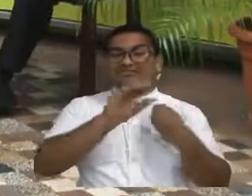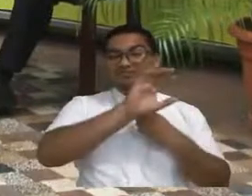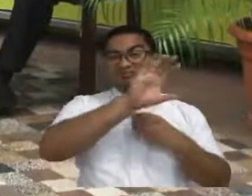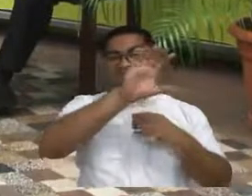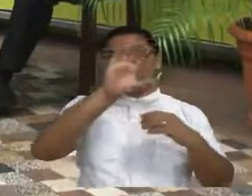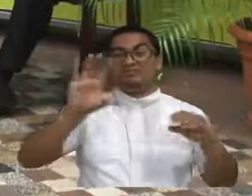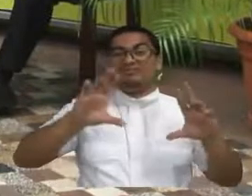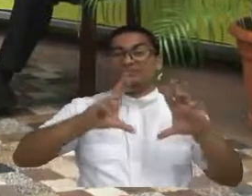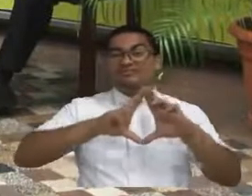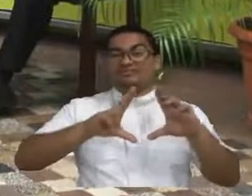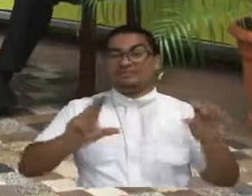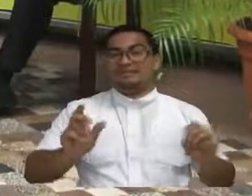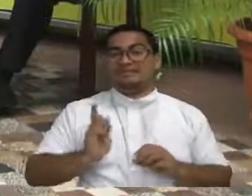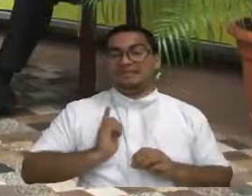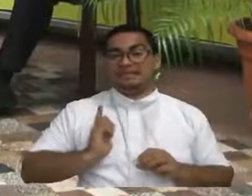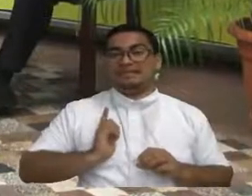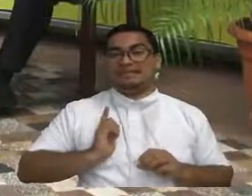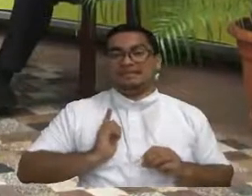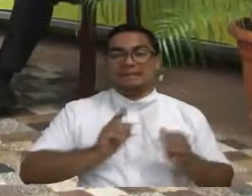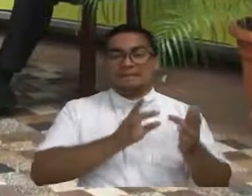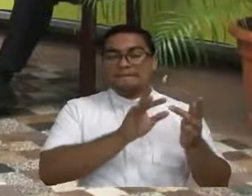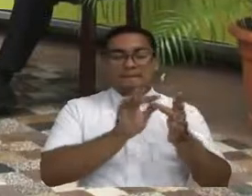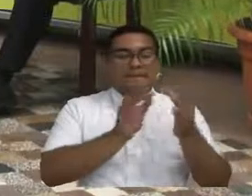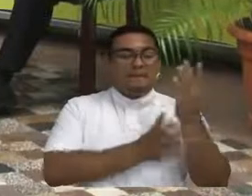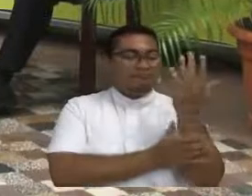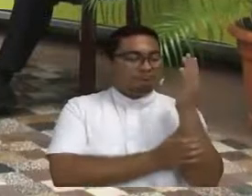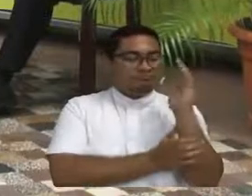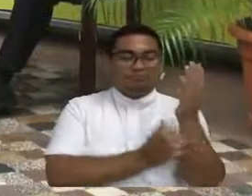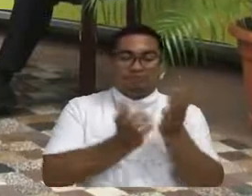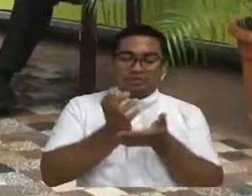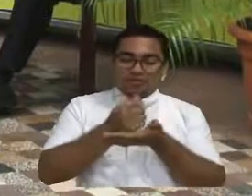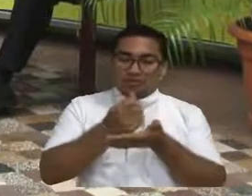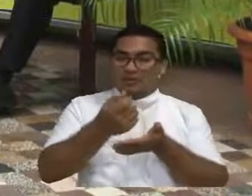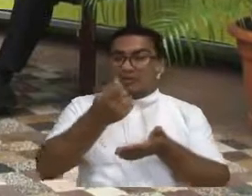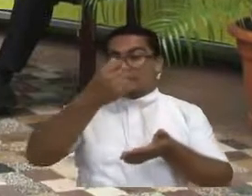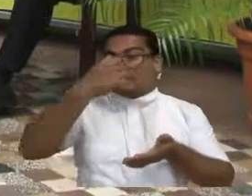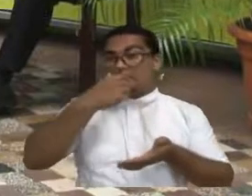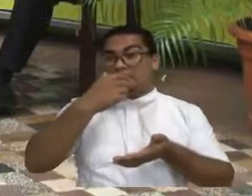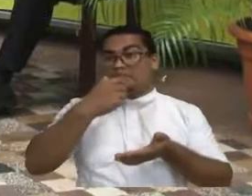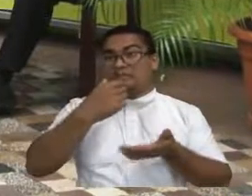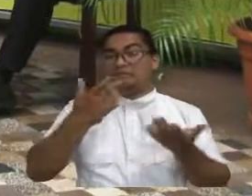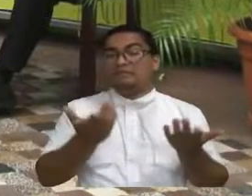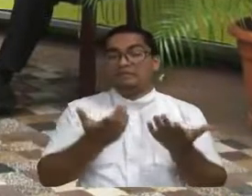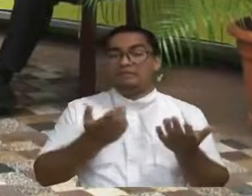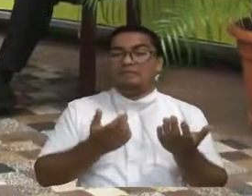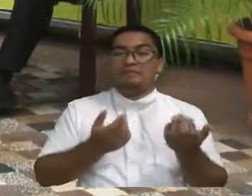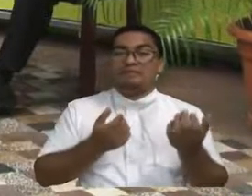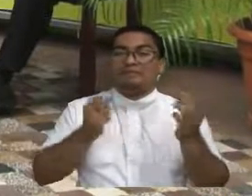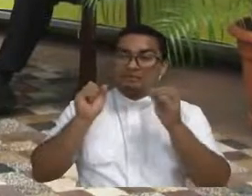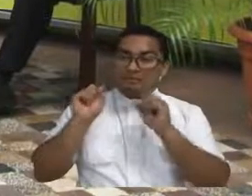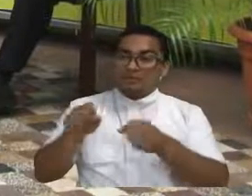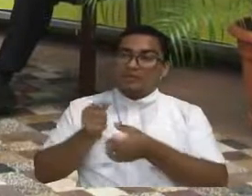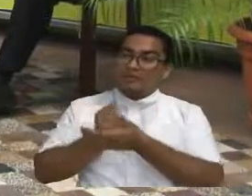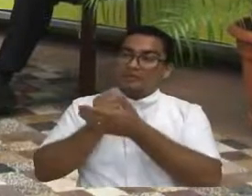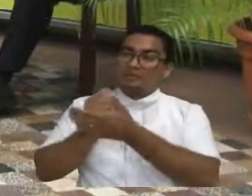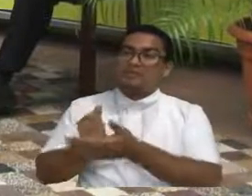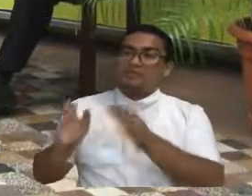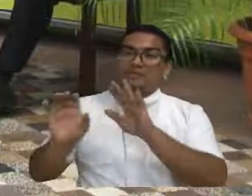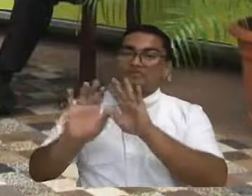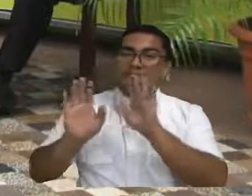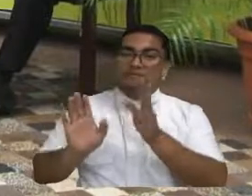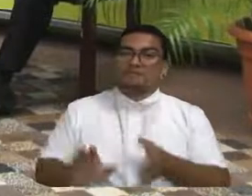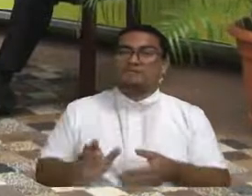las unidades de salud tienen servicio de medicina natural y terapias complementarias. ¿Pueden ayudar? Claro que sí. Es una de